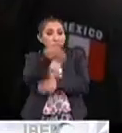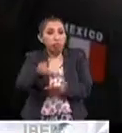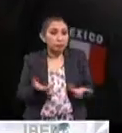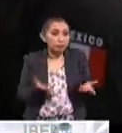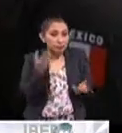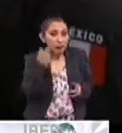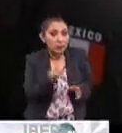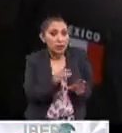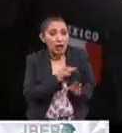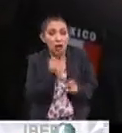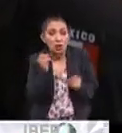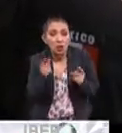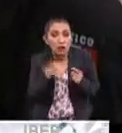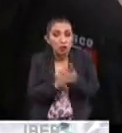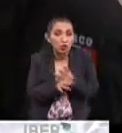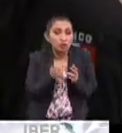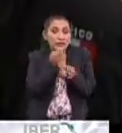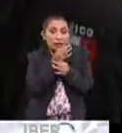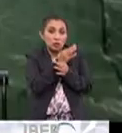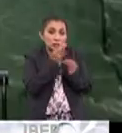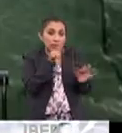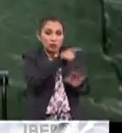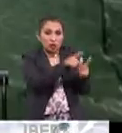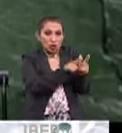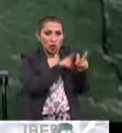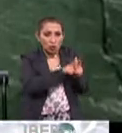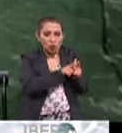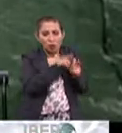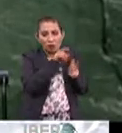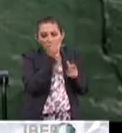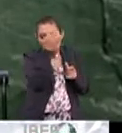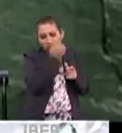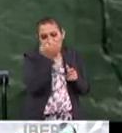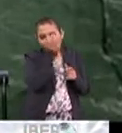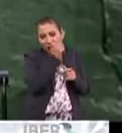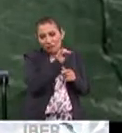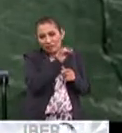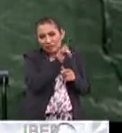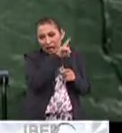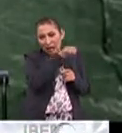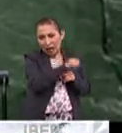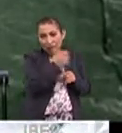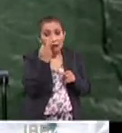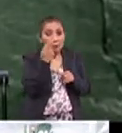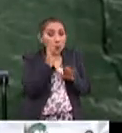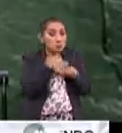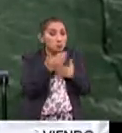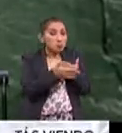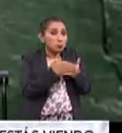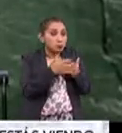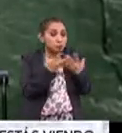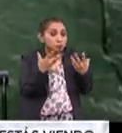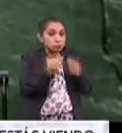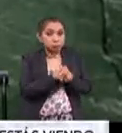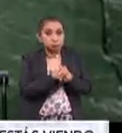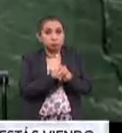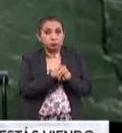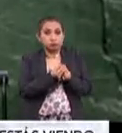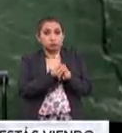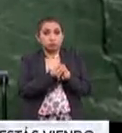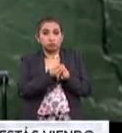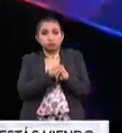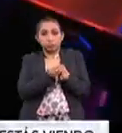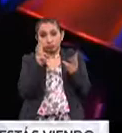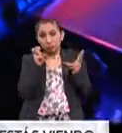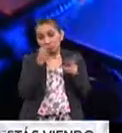hay medidas secundarias anunciadas, pero este grupo de fiscales pues evidentemente tendrá por función, en